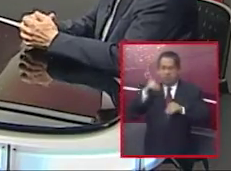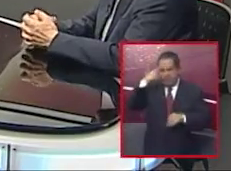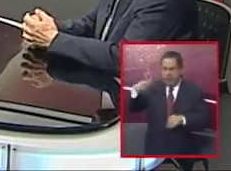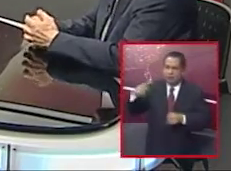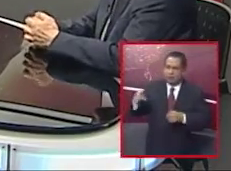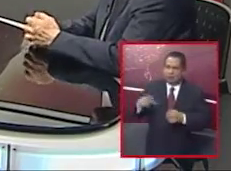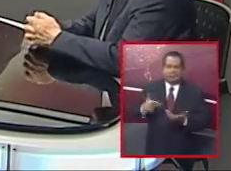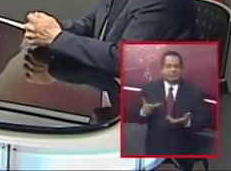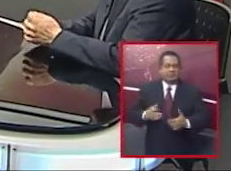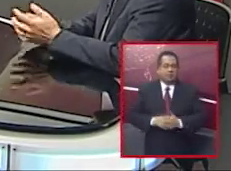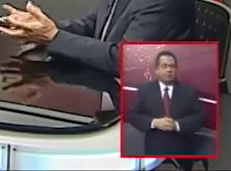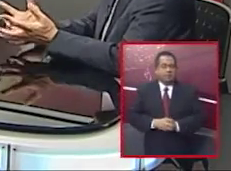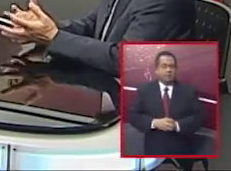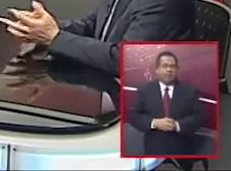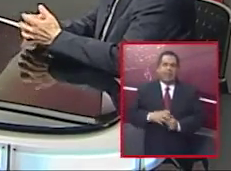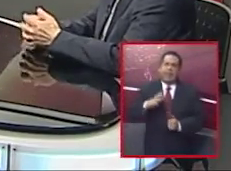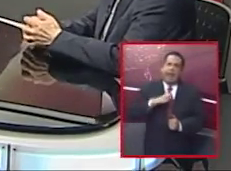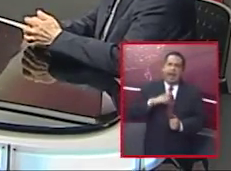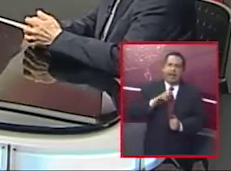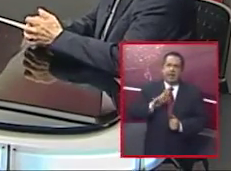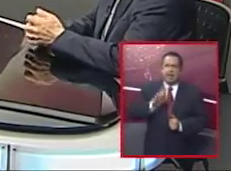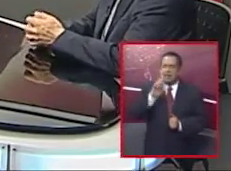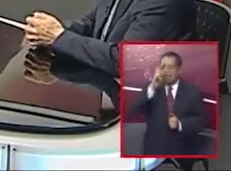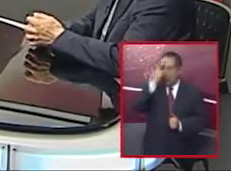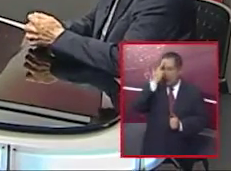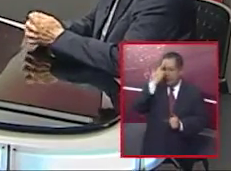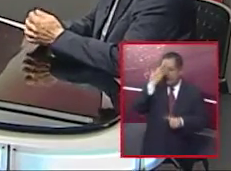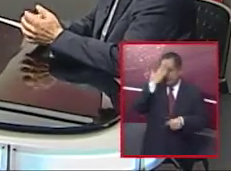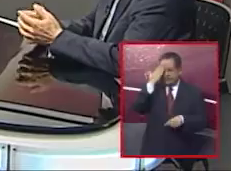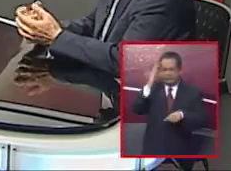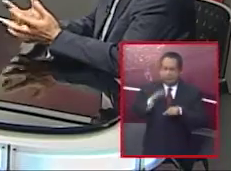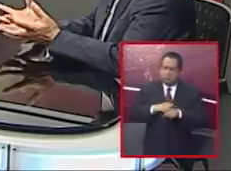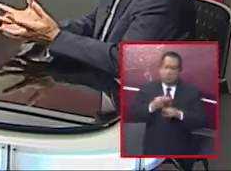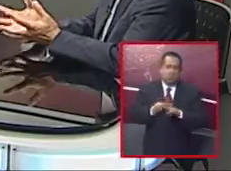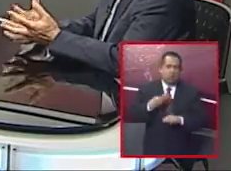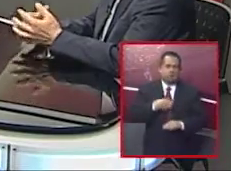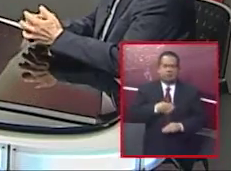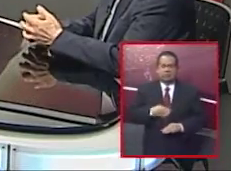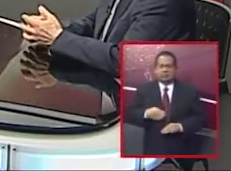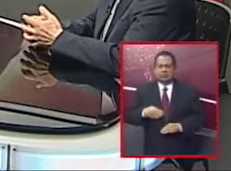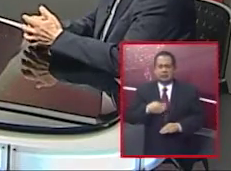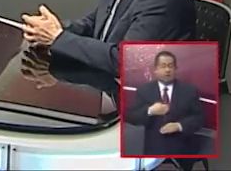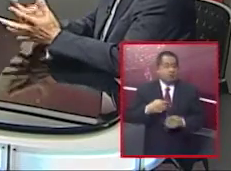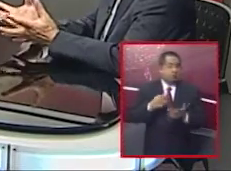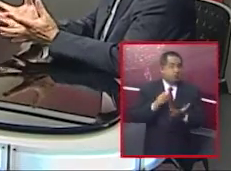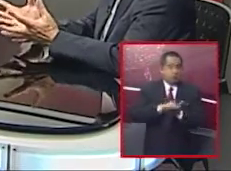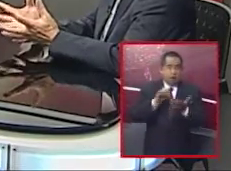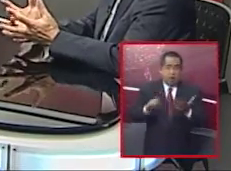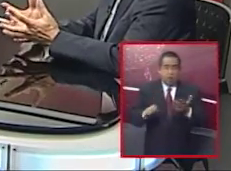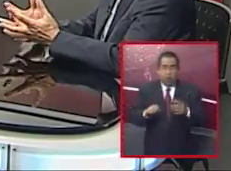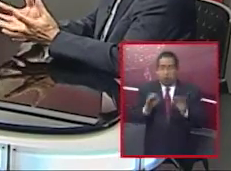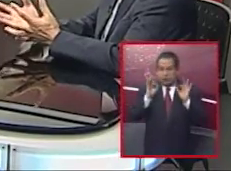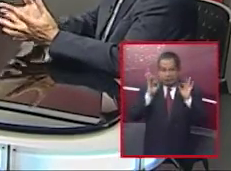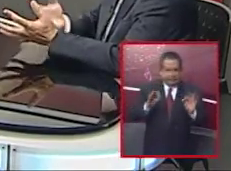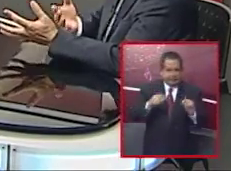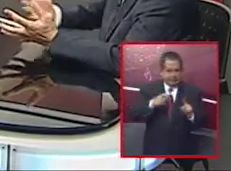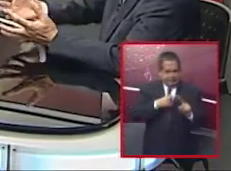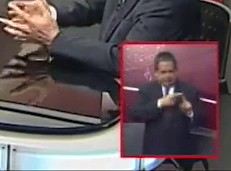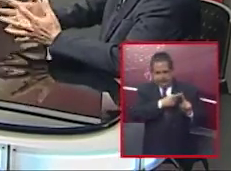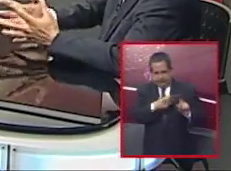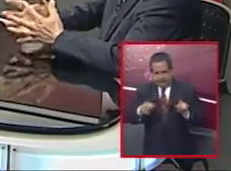63ª legislatura? No, mira, hay recuerdos que son de mucha satisfacción cuando se hace el corte